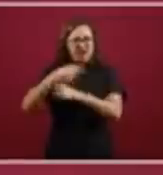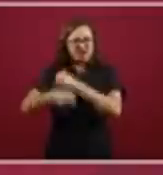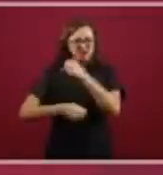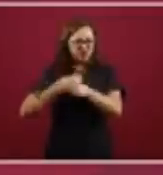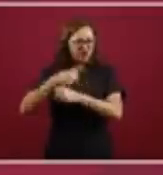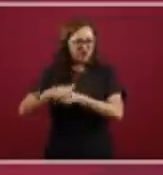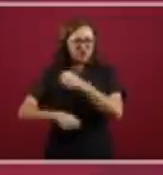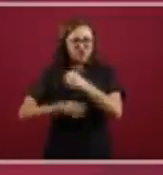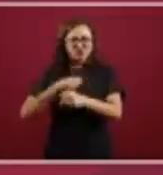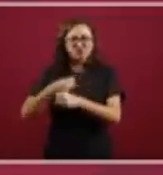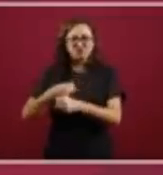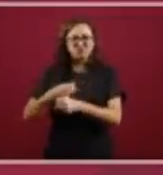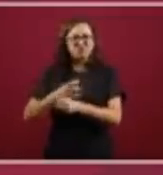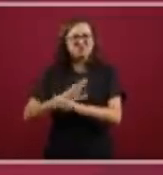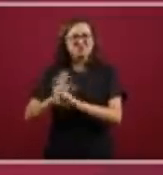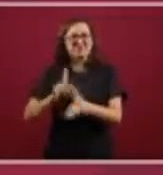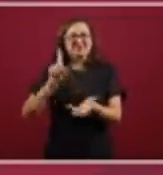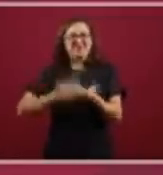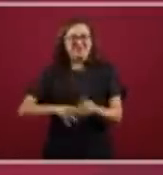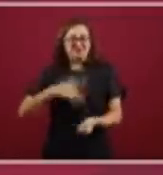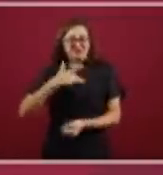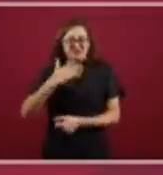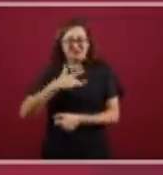es un estado de ánimo,